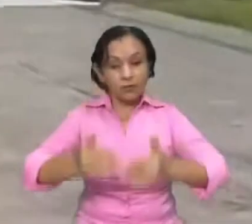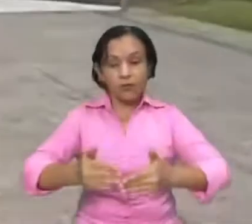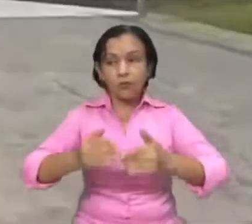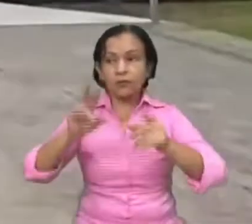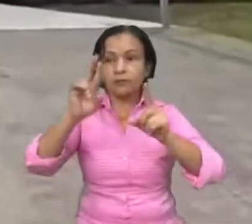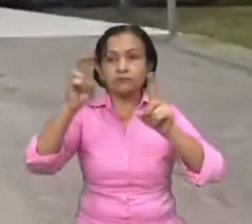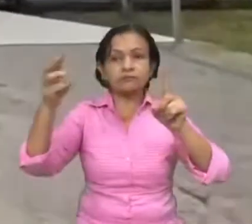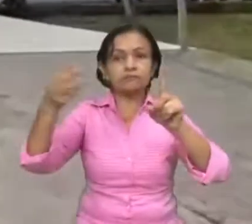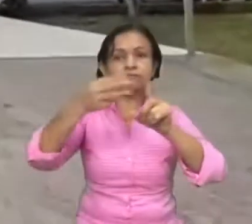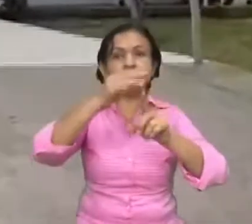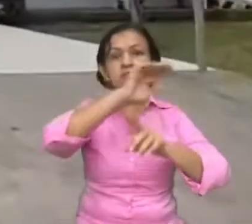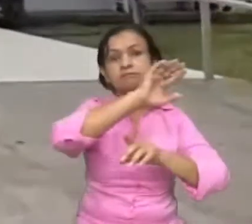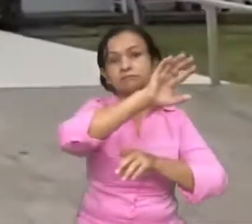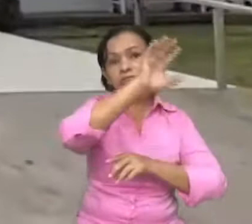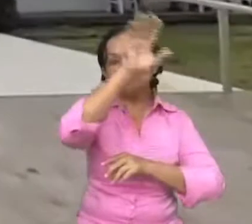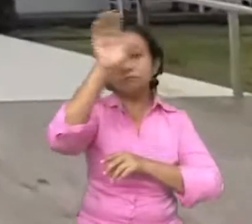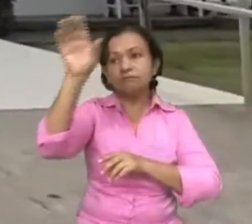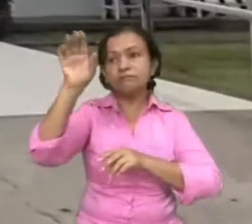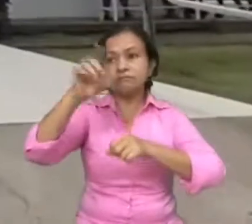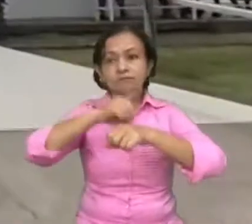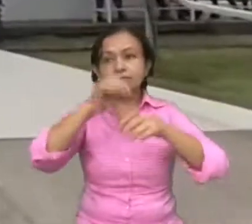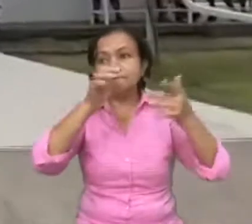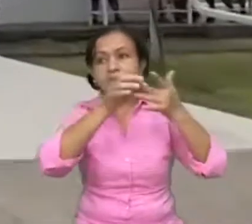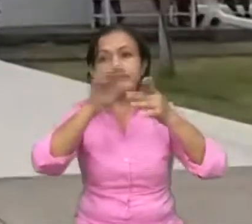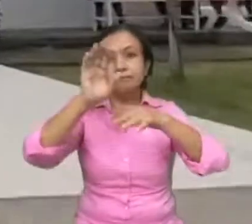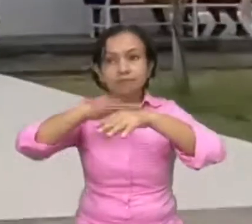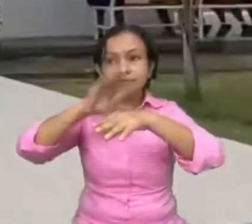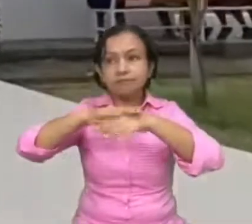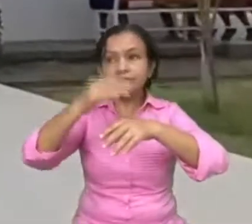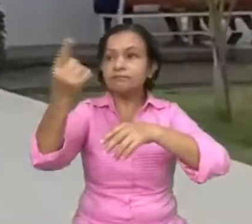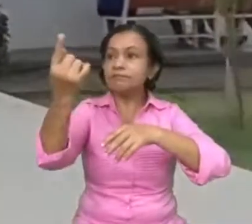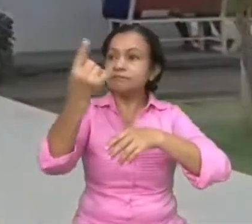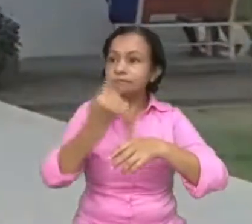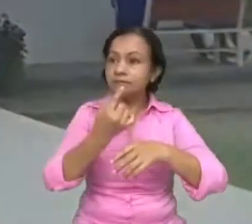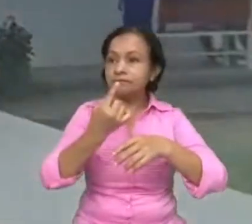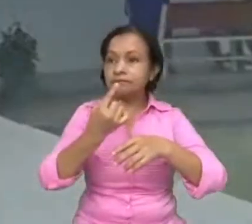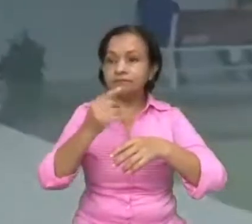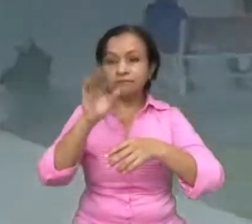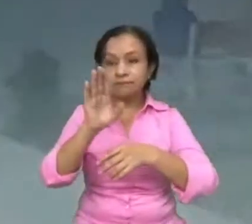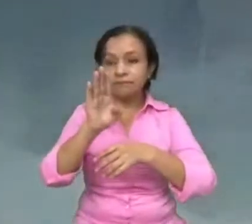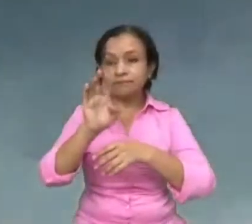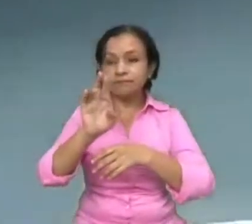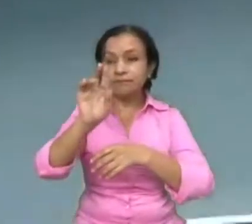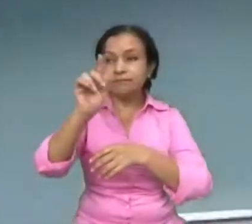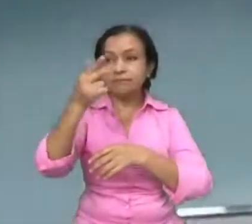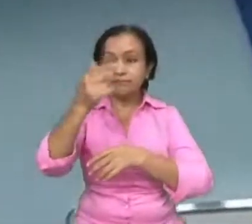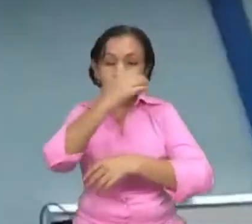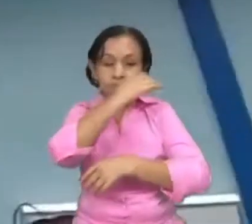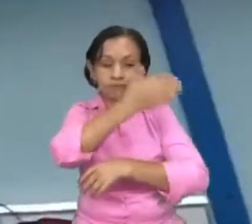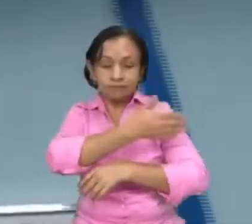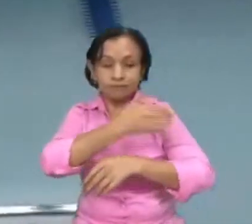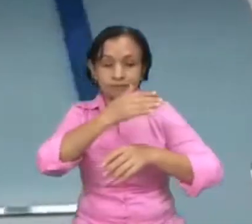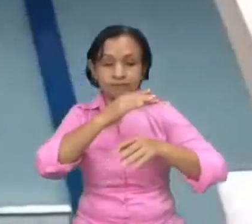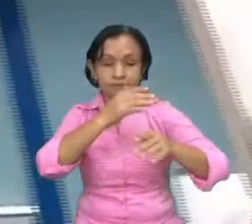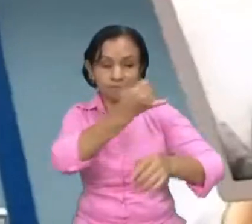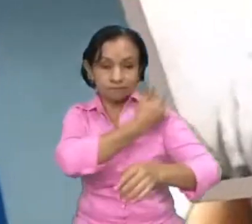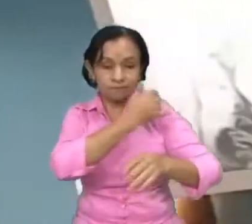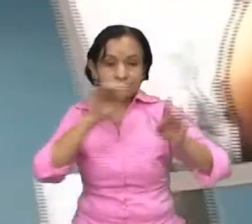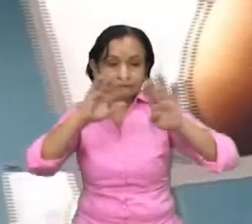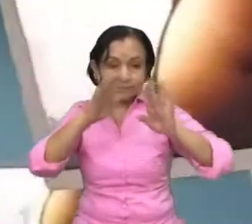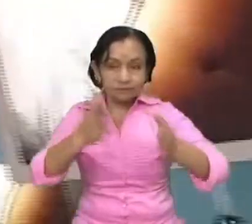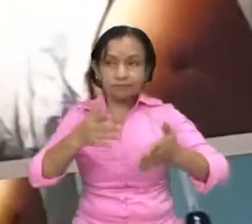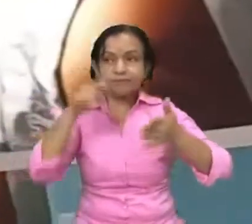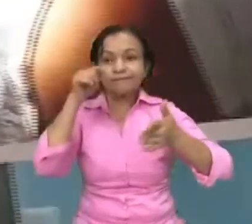una región, en un departamento por estos médicos especialistas, es referido al Berta Calderón, se evalúa por nuestro equipo